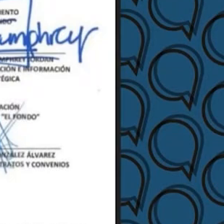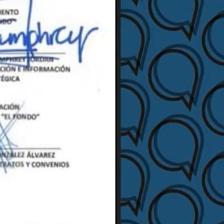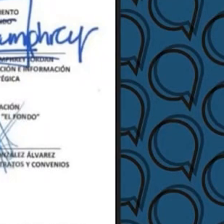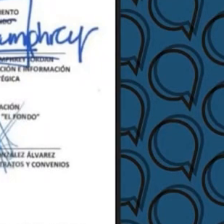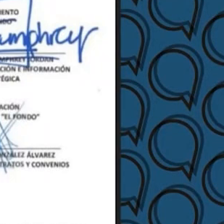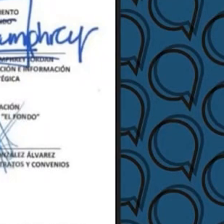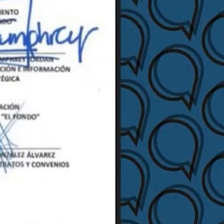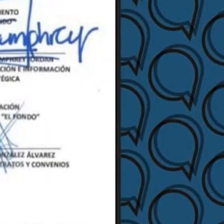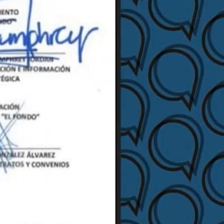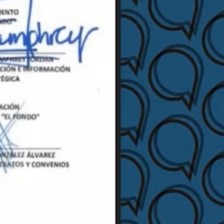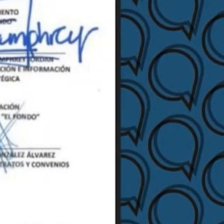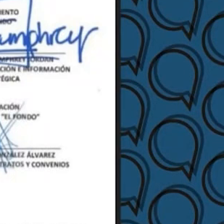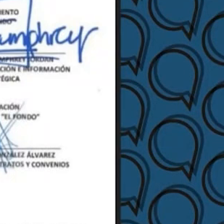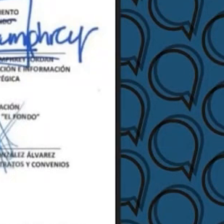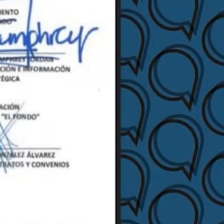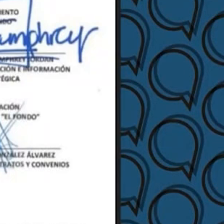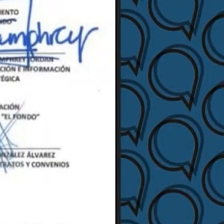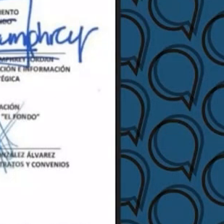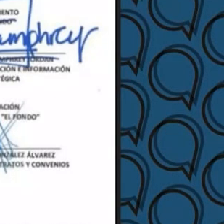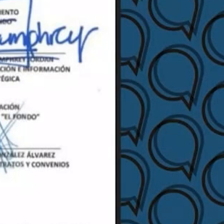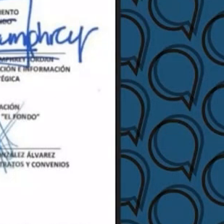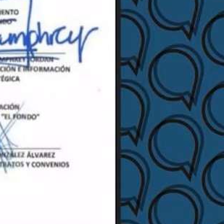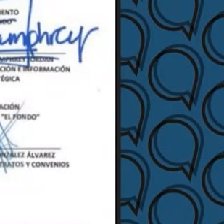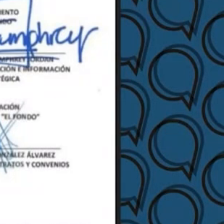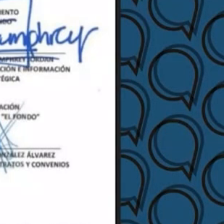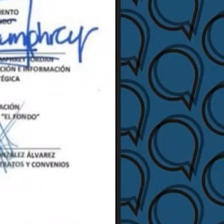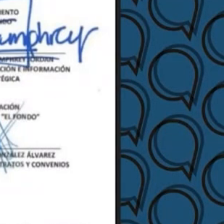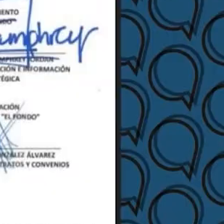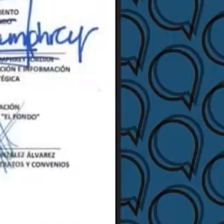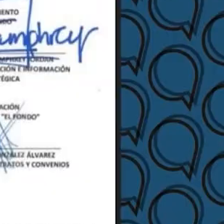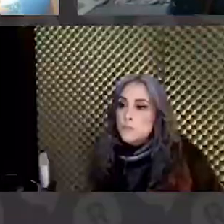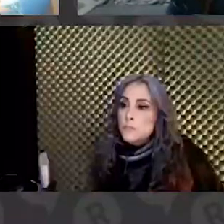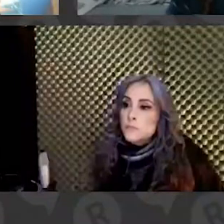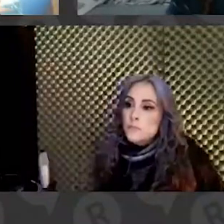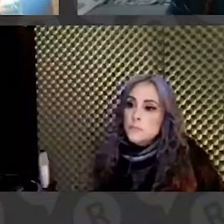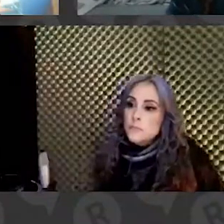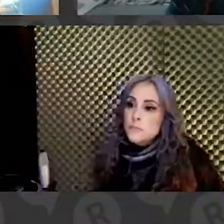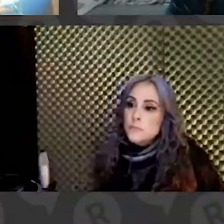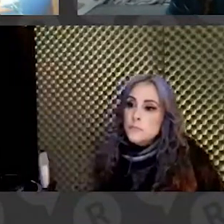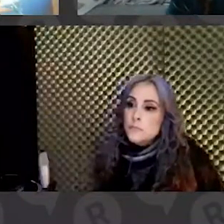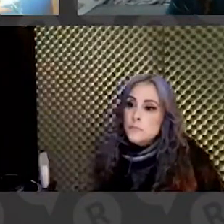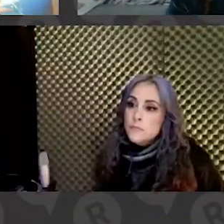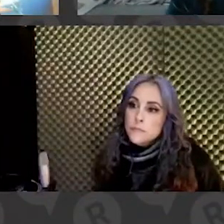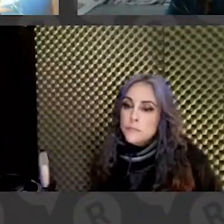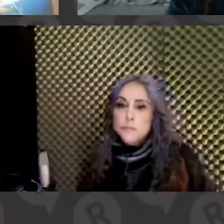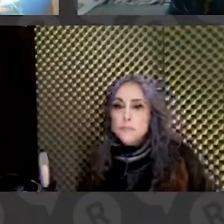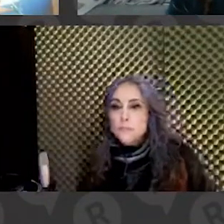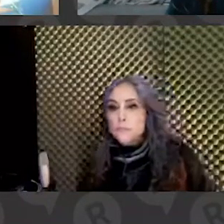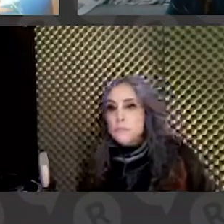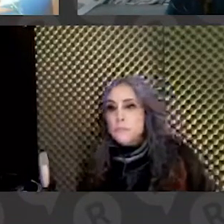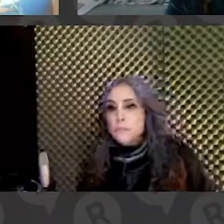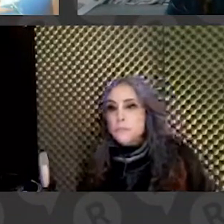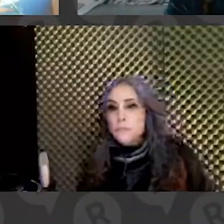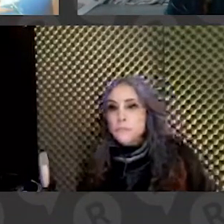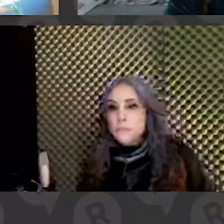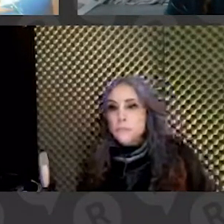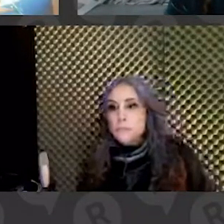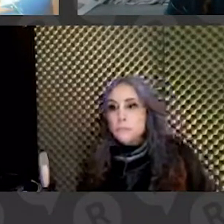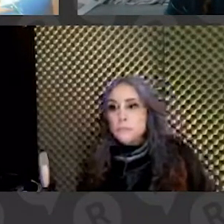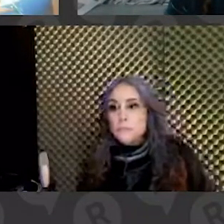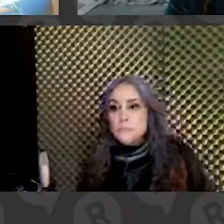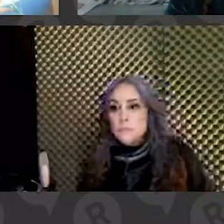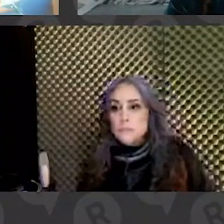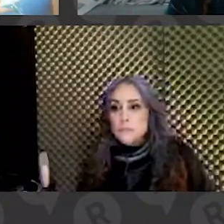Riva Palacio, socia de Eje Central, pareja sentimental de este sujeto que nos ha